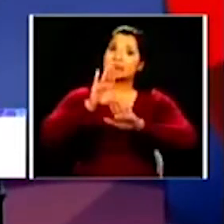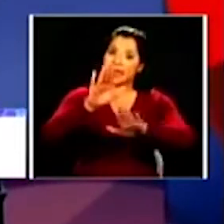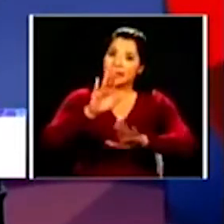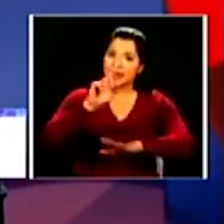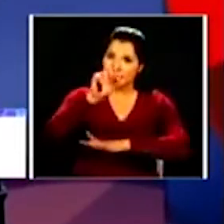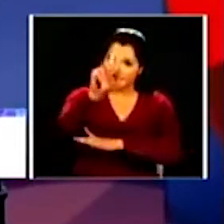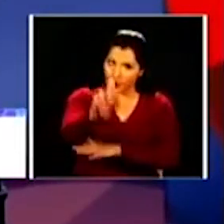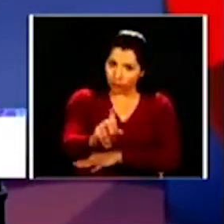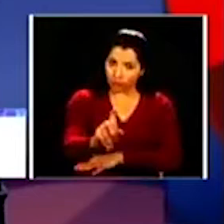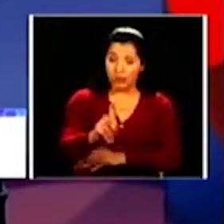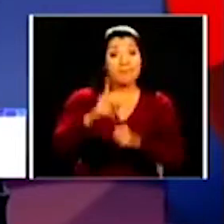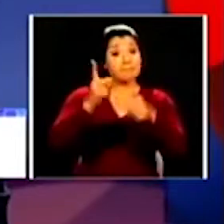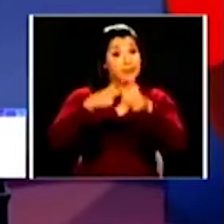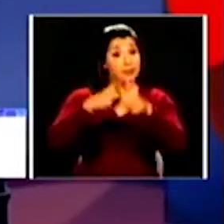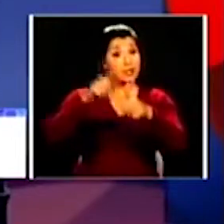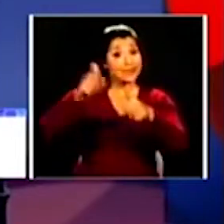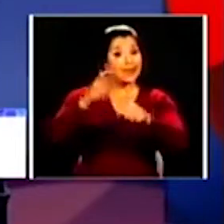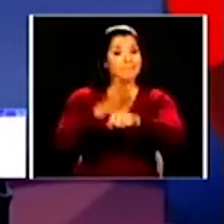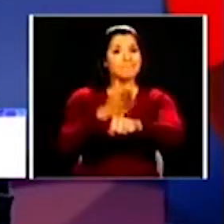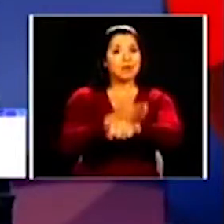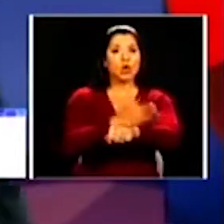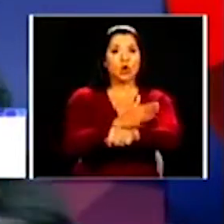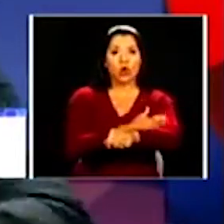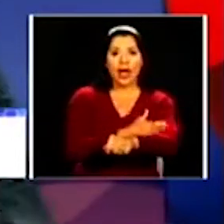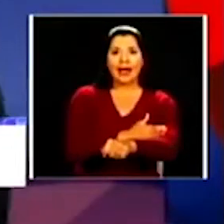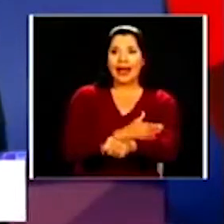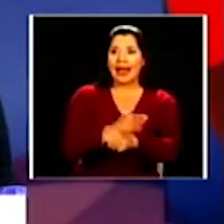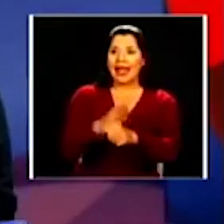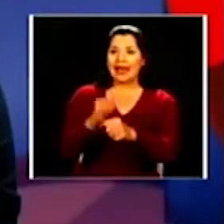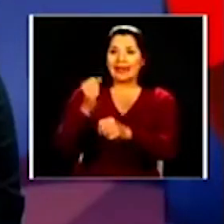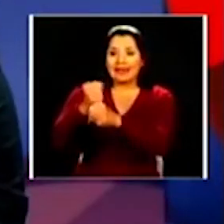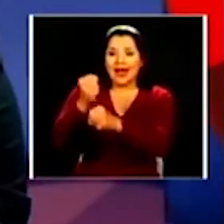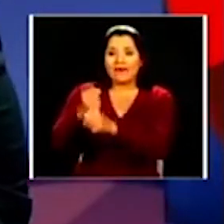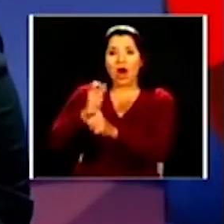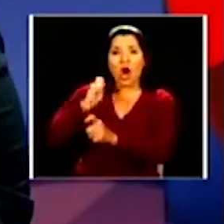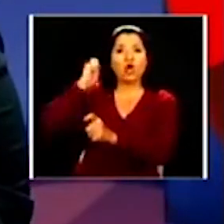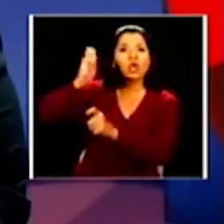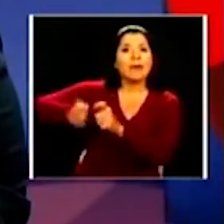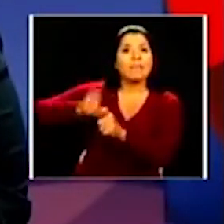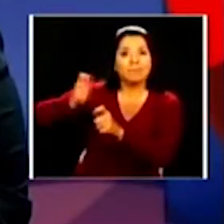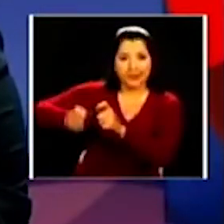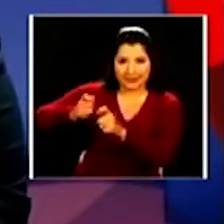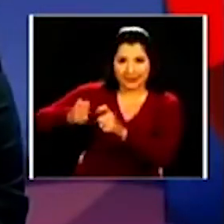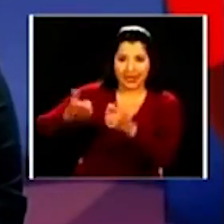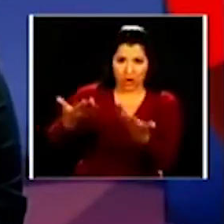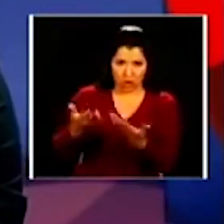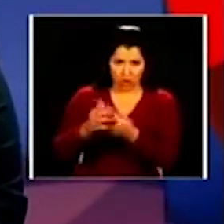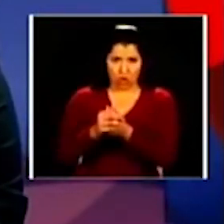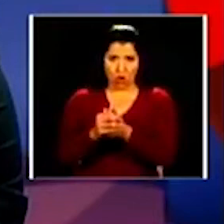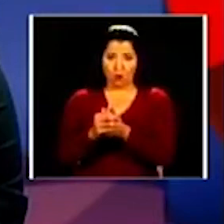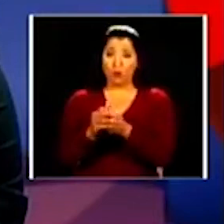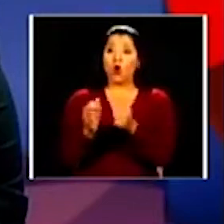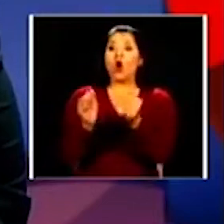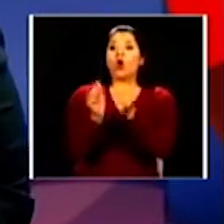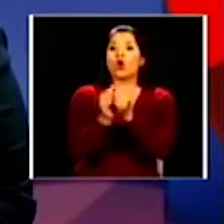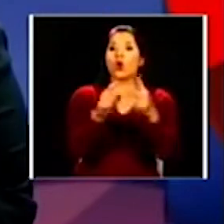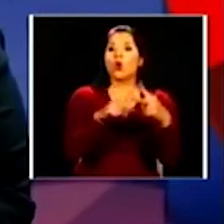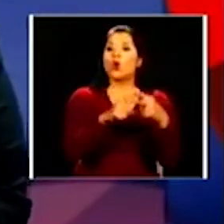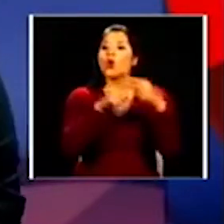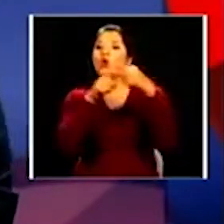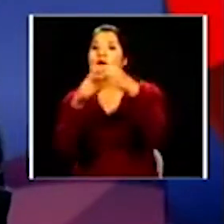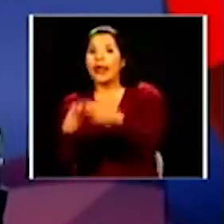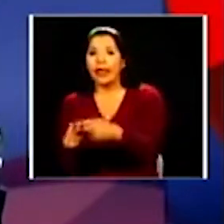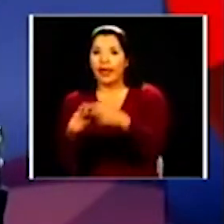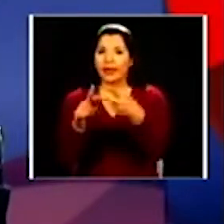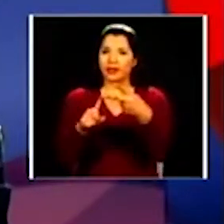Uno, necesitamos mejorar las artes de pesca y eso es donando o generando encadenamientos o vía banca de créditos blandos para que esas artes